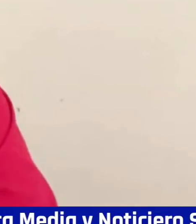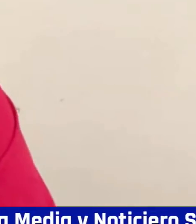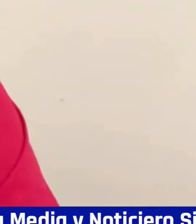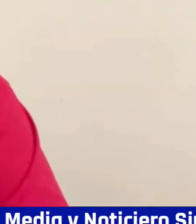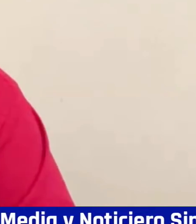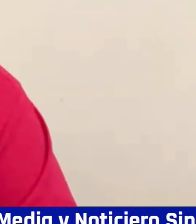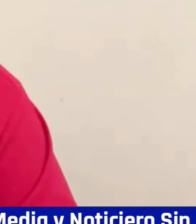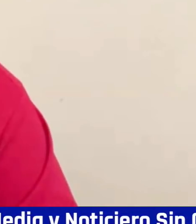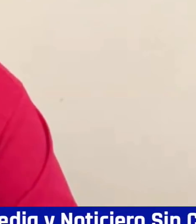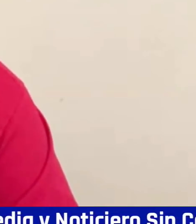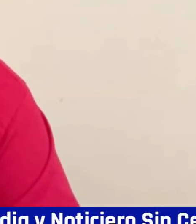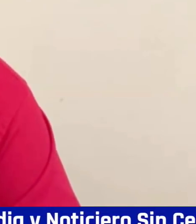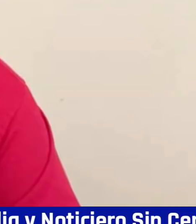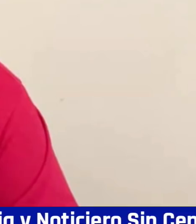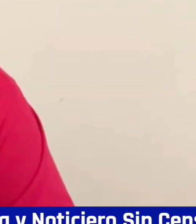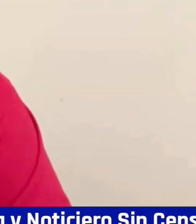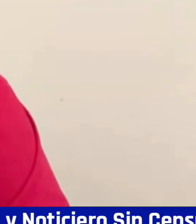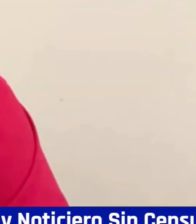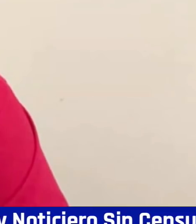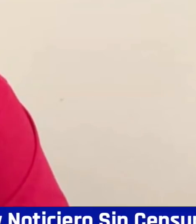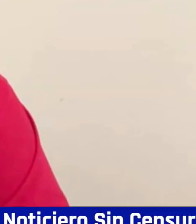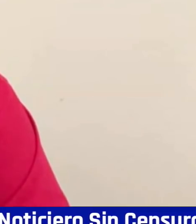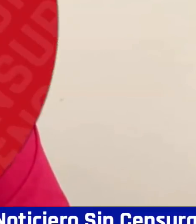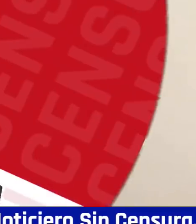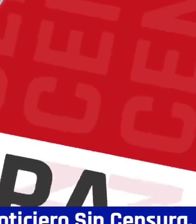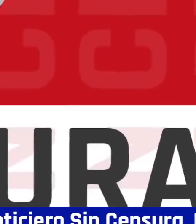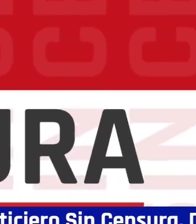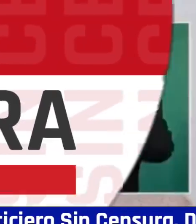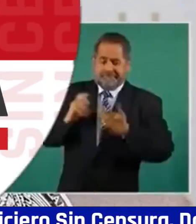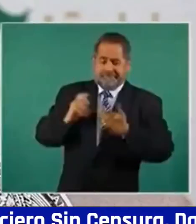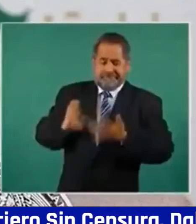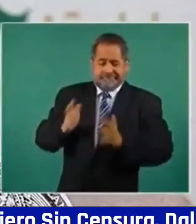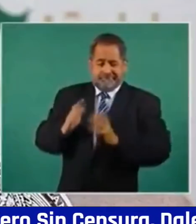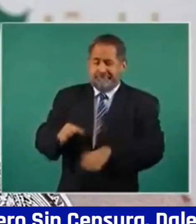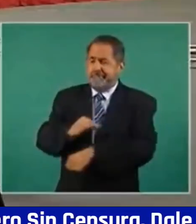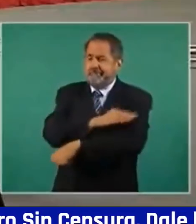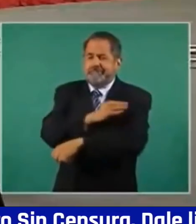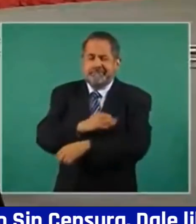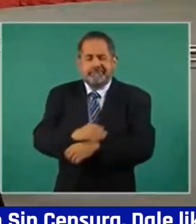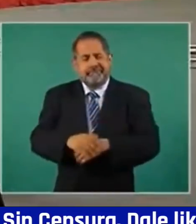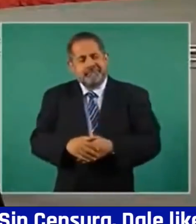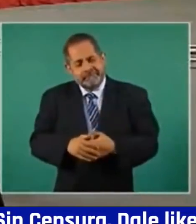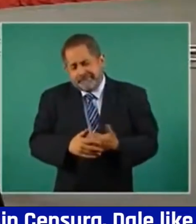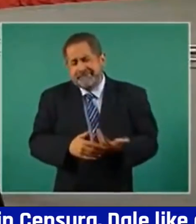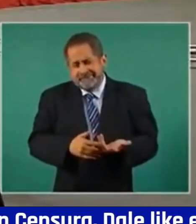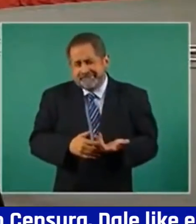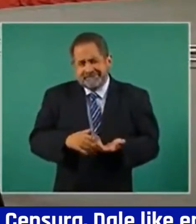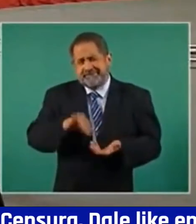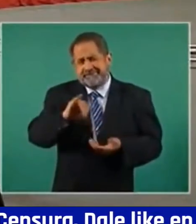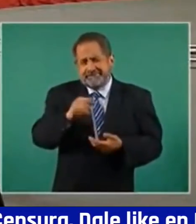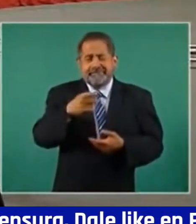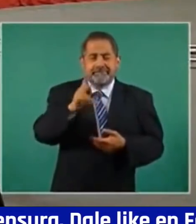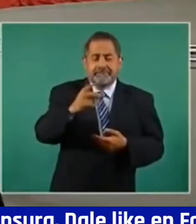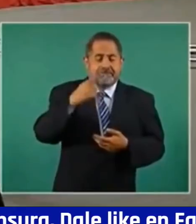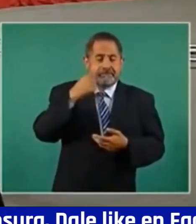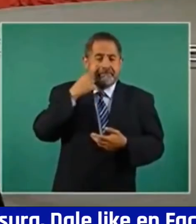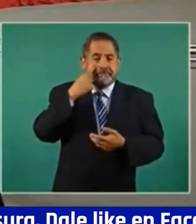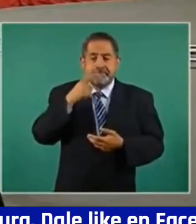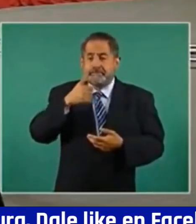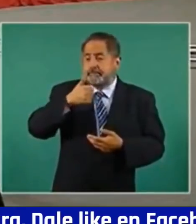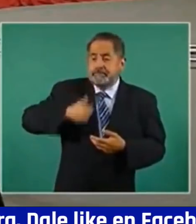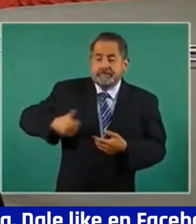se consideran todólogos. Así lo dijo Hugo López Gatell. Pero no hay que perder de vista que por cada